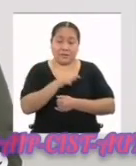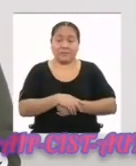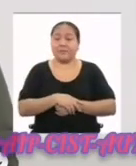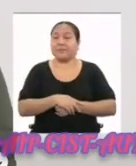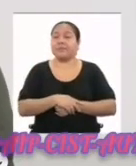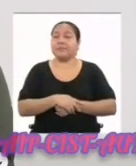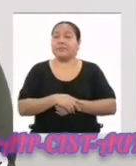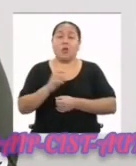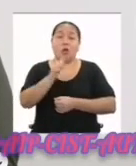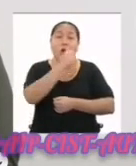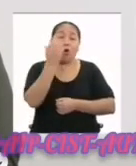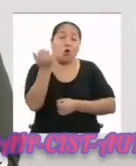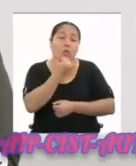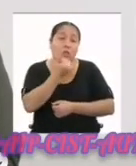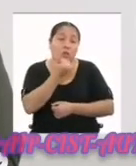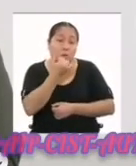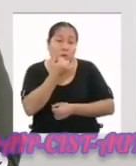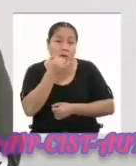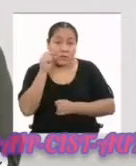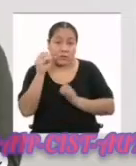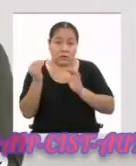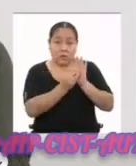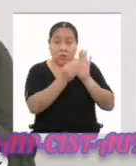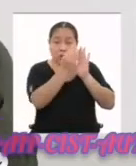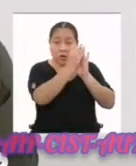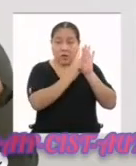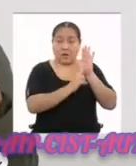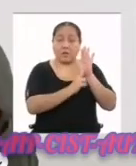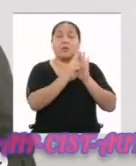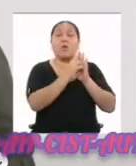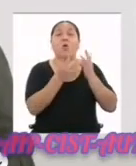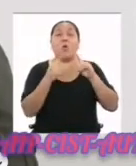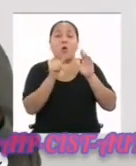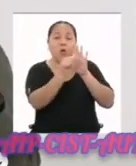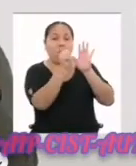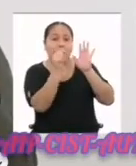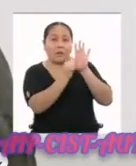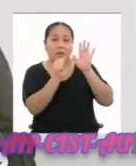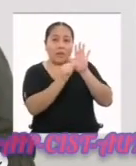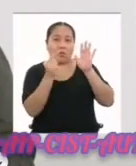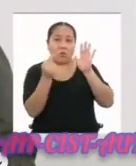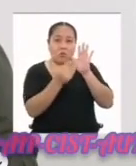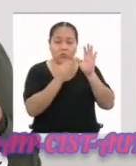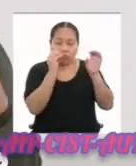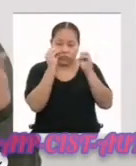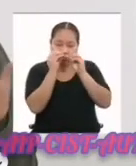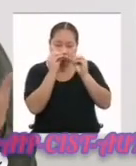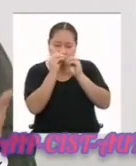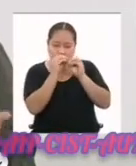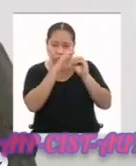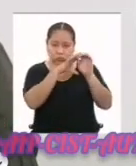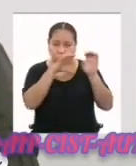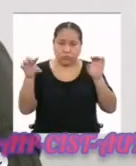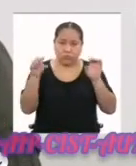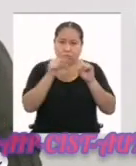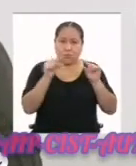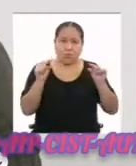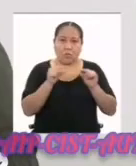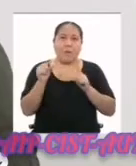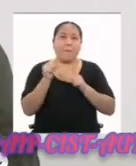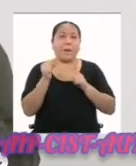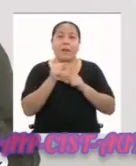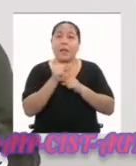error que se comete regularmente es cuando los artículos son redactados con palabras que